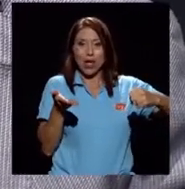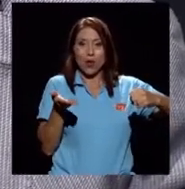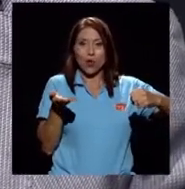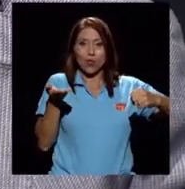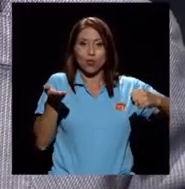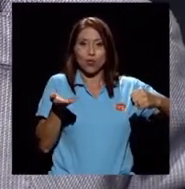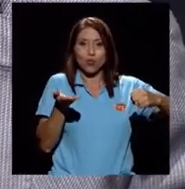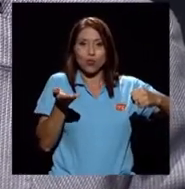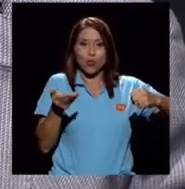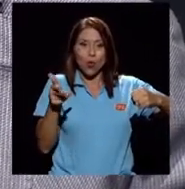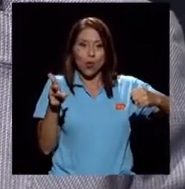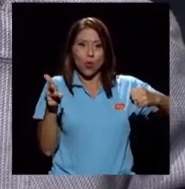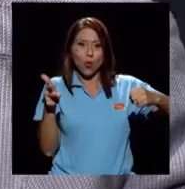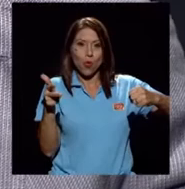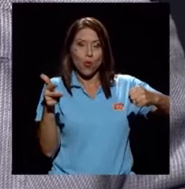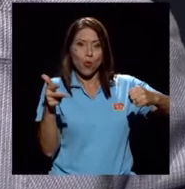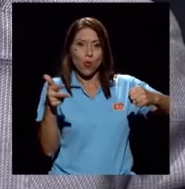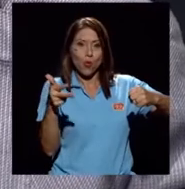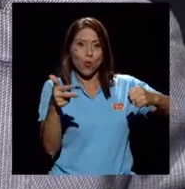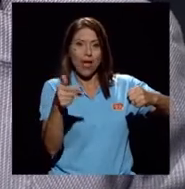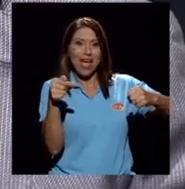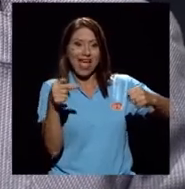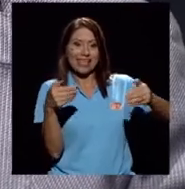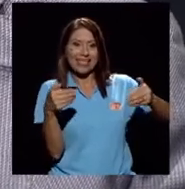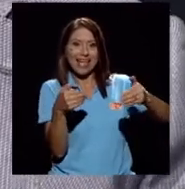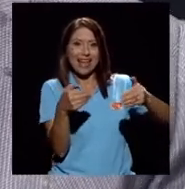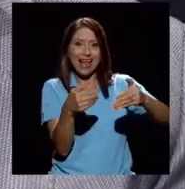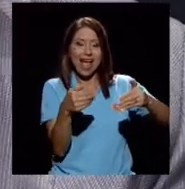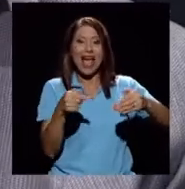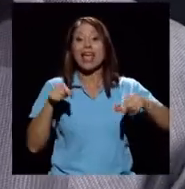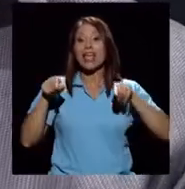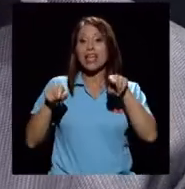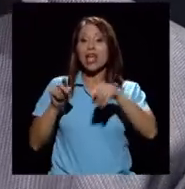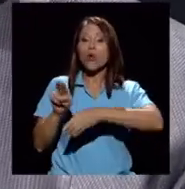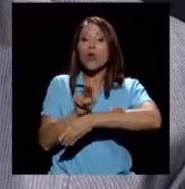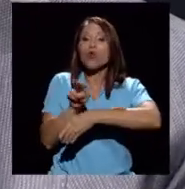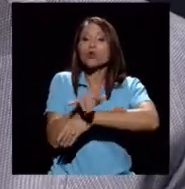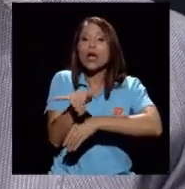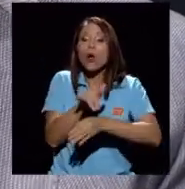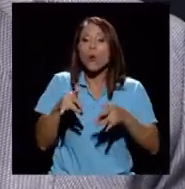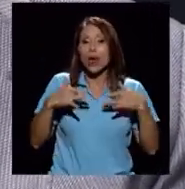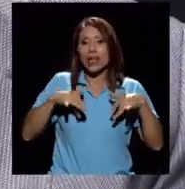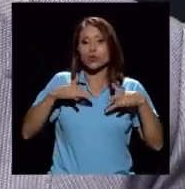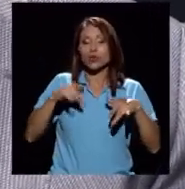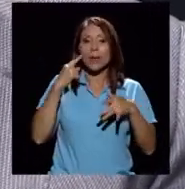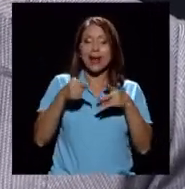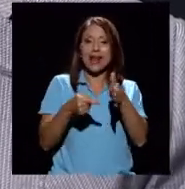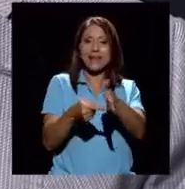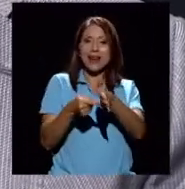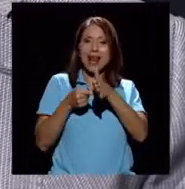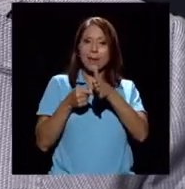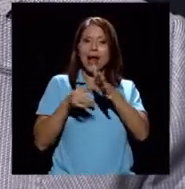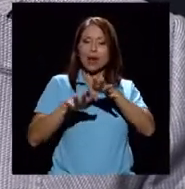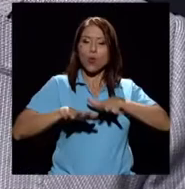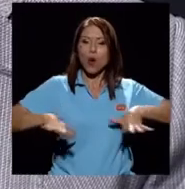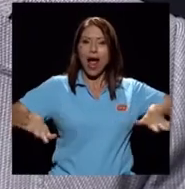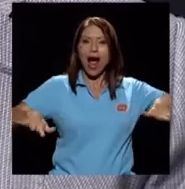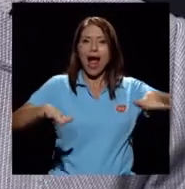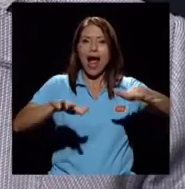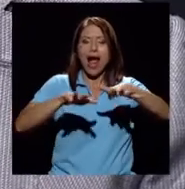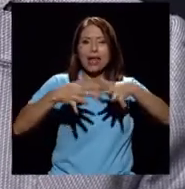perdón y que usa como excusa para reclamar un área importantísima del mar de